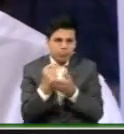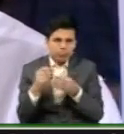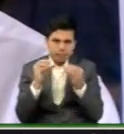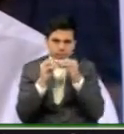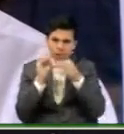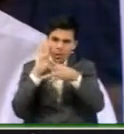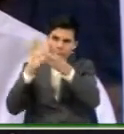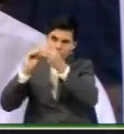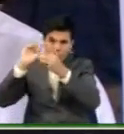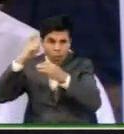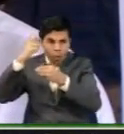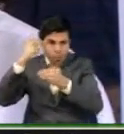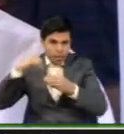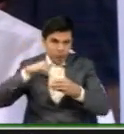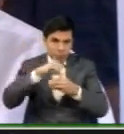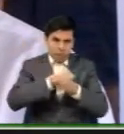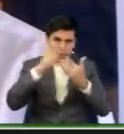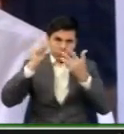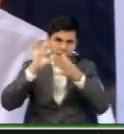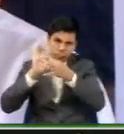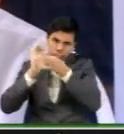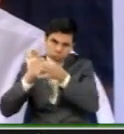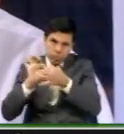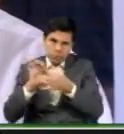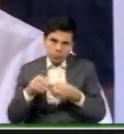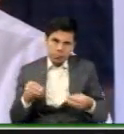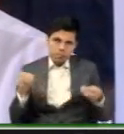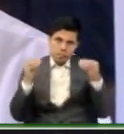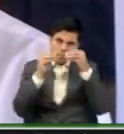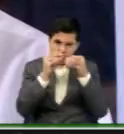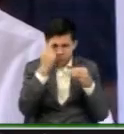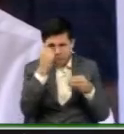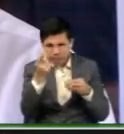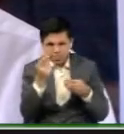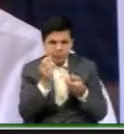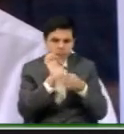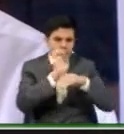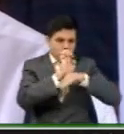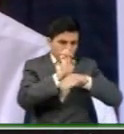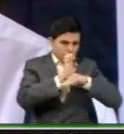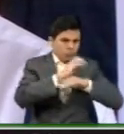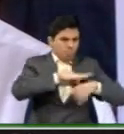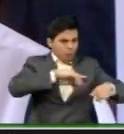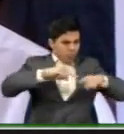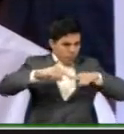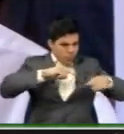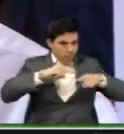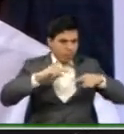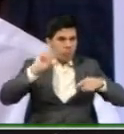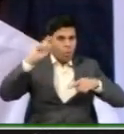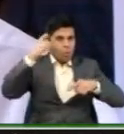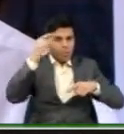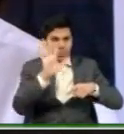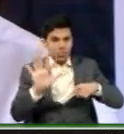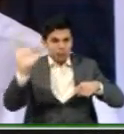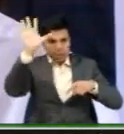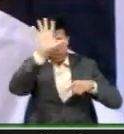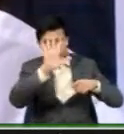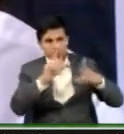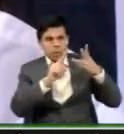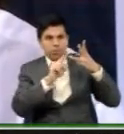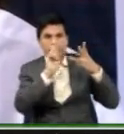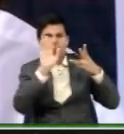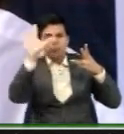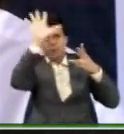alianzas público-privadas, la relación entre la entidad municipal, departamental y nacional, y